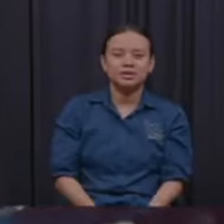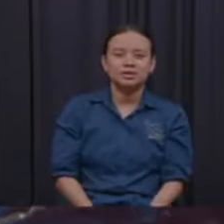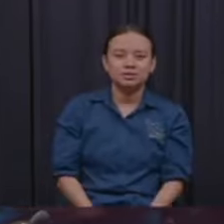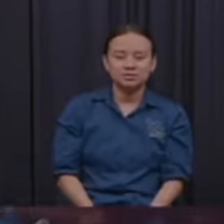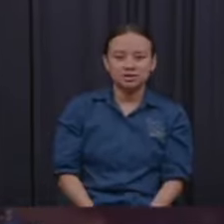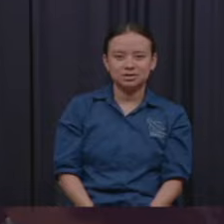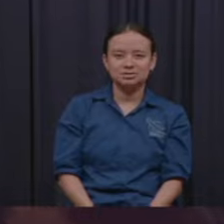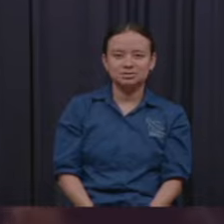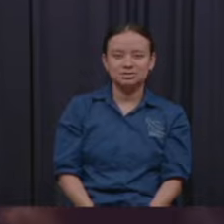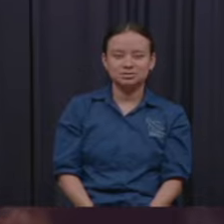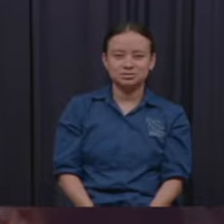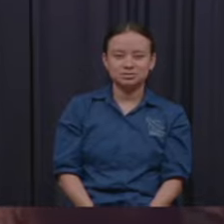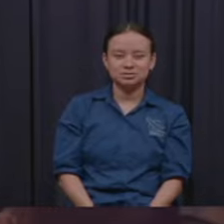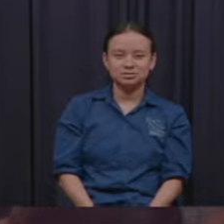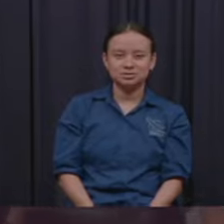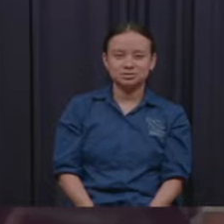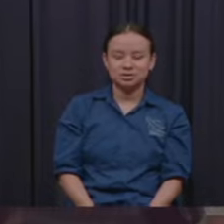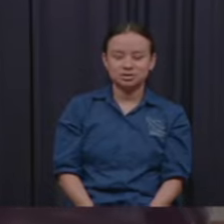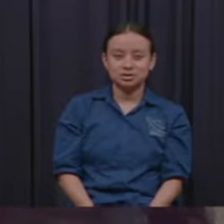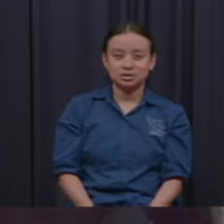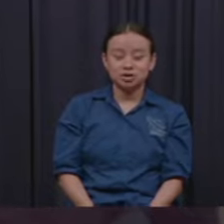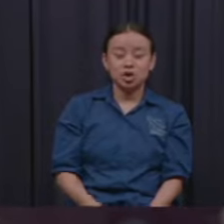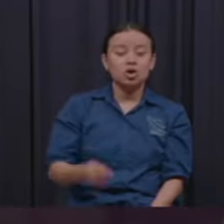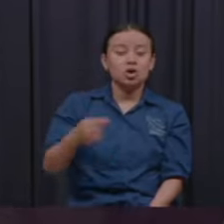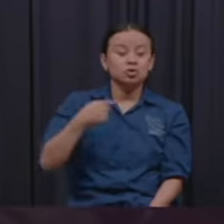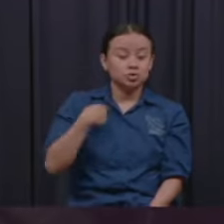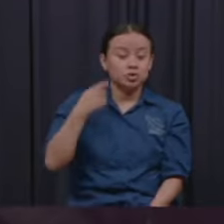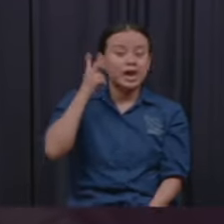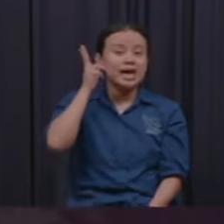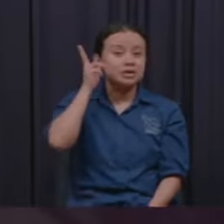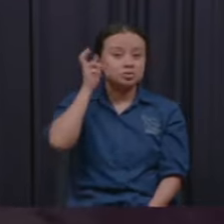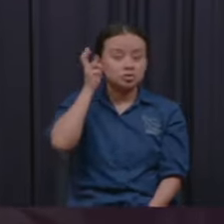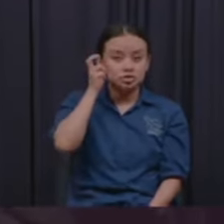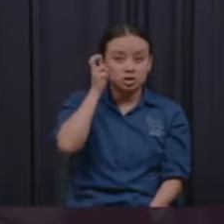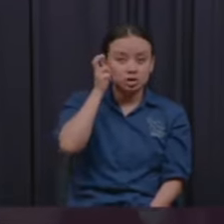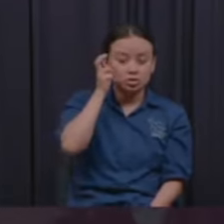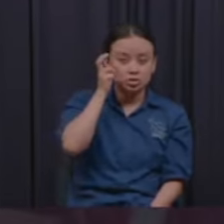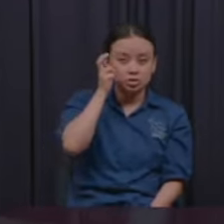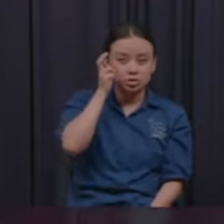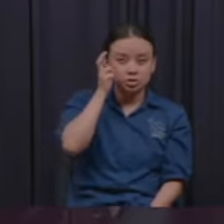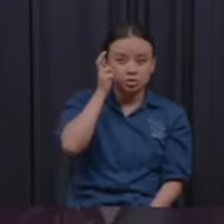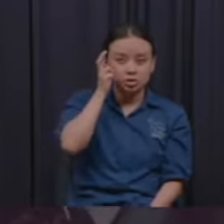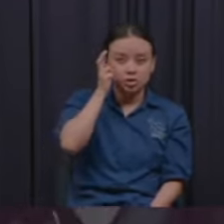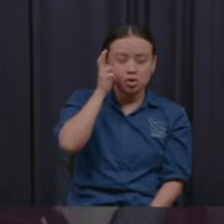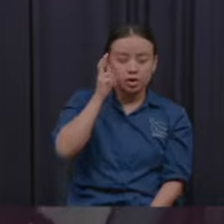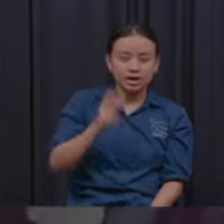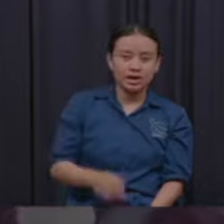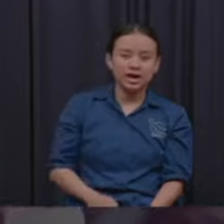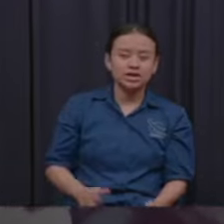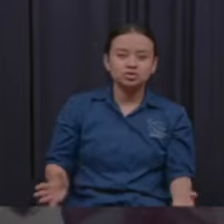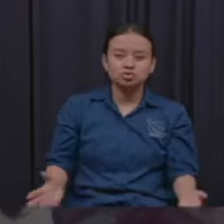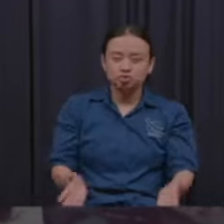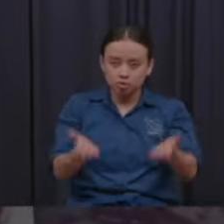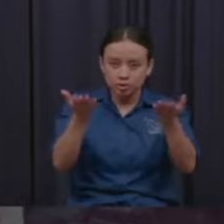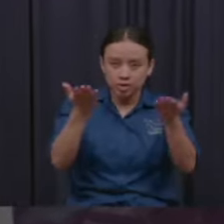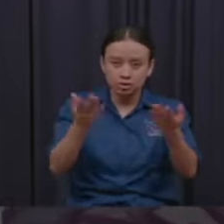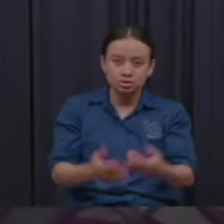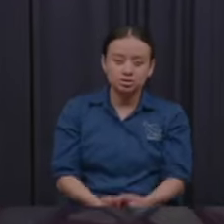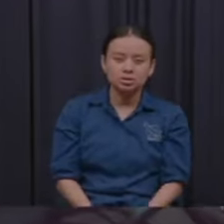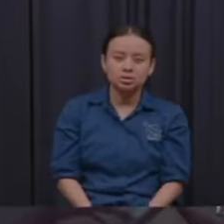¿eh? No sé, sí, he oído que ensalzan ahí a los próceres. Pero la cuestión